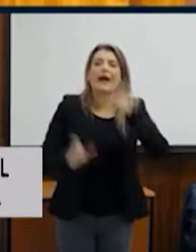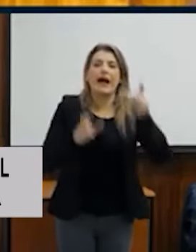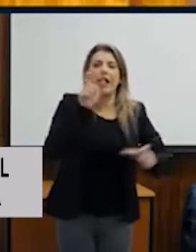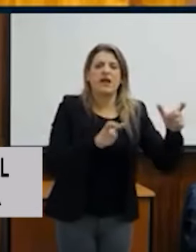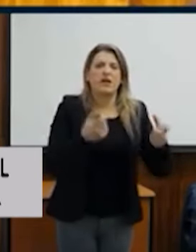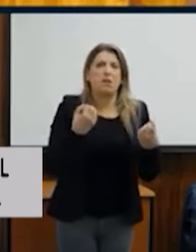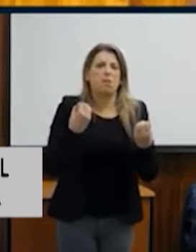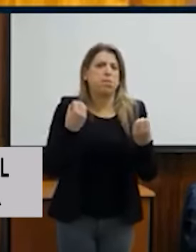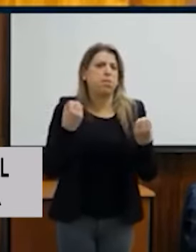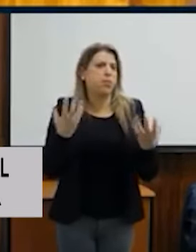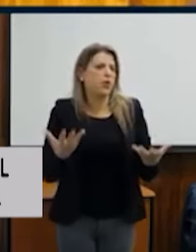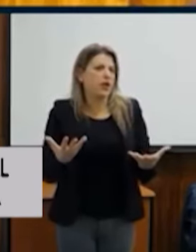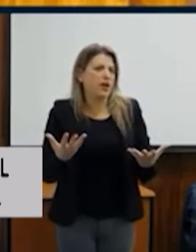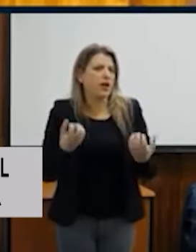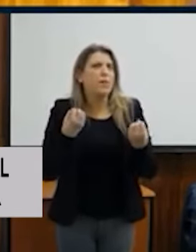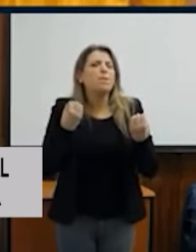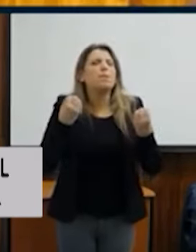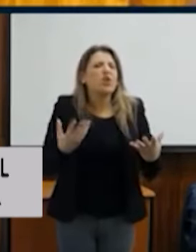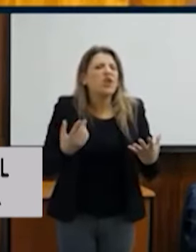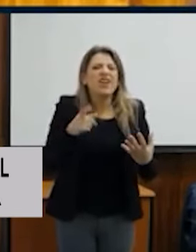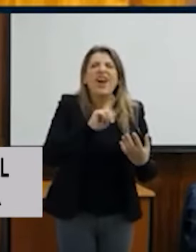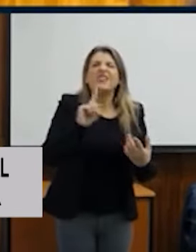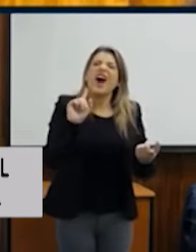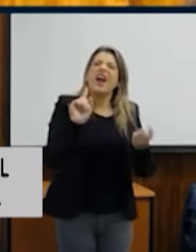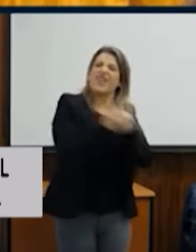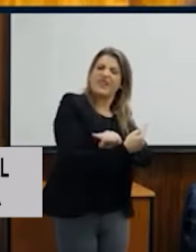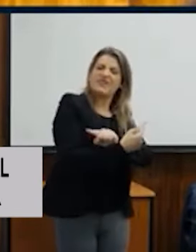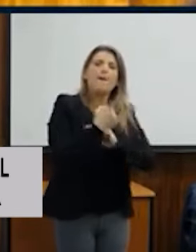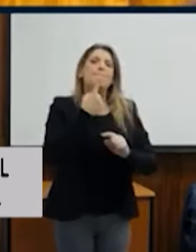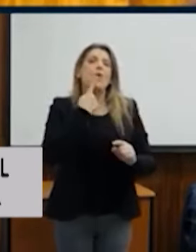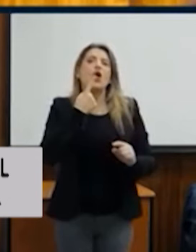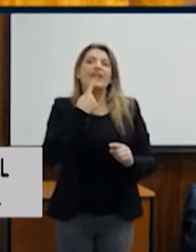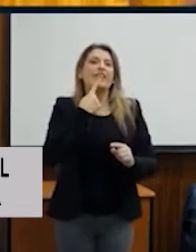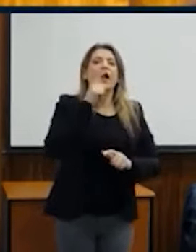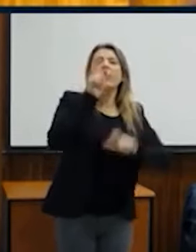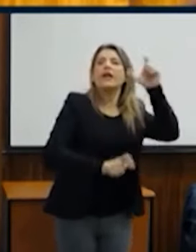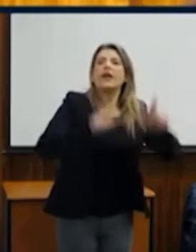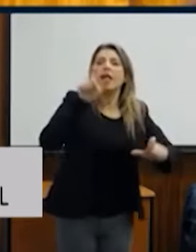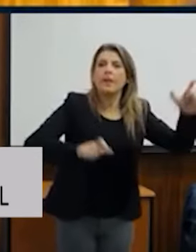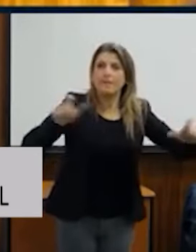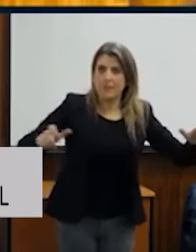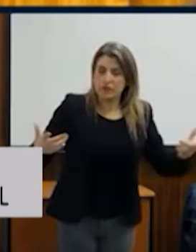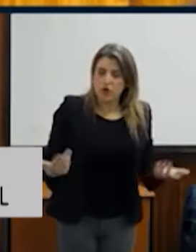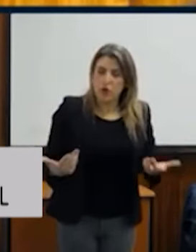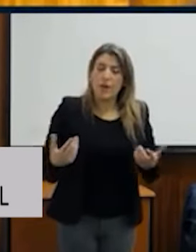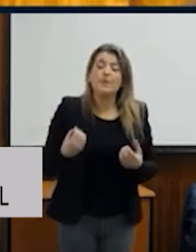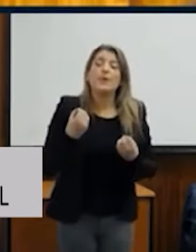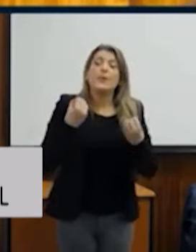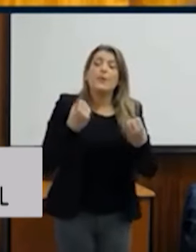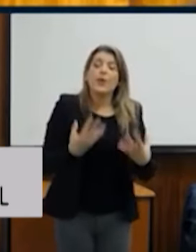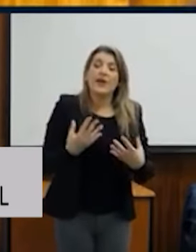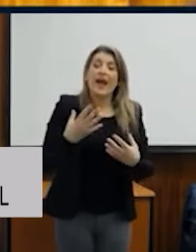Social, dijo que la papeleta del sí es un ejemplo de cómo no formular una política pública. No hubo un estudio